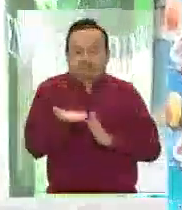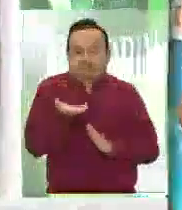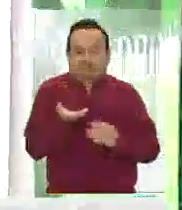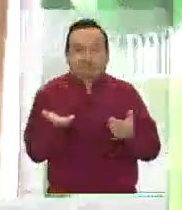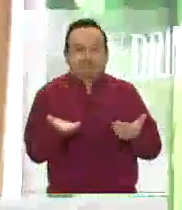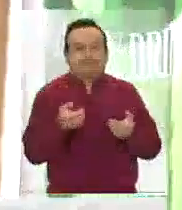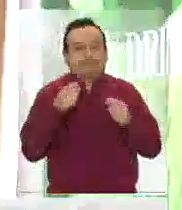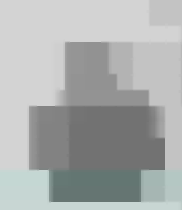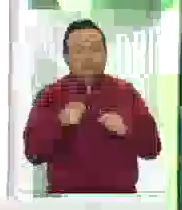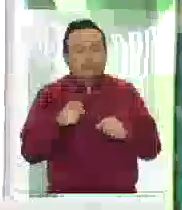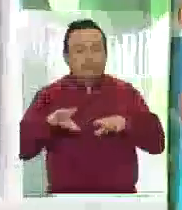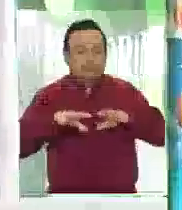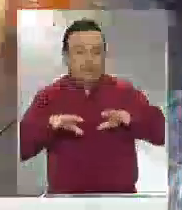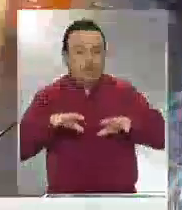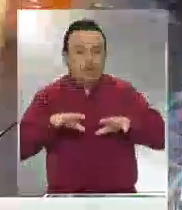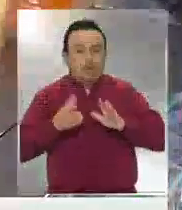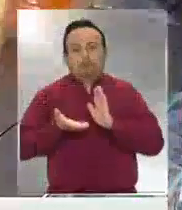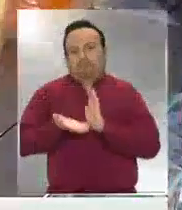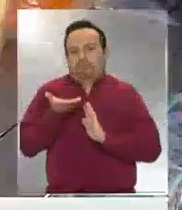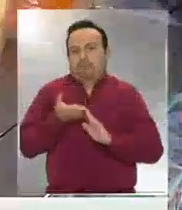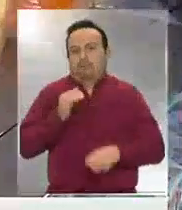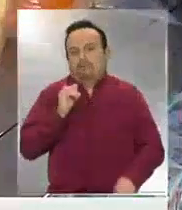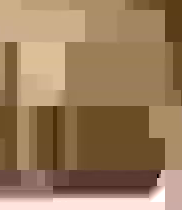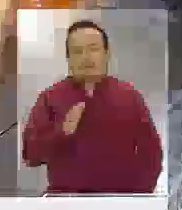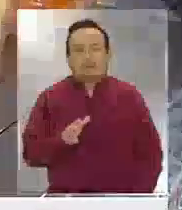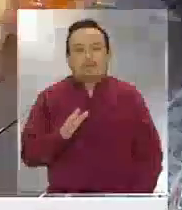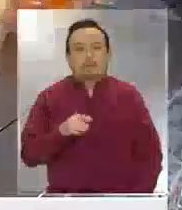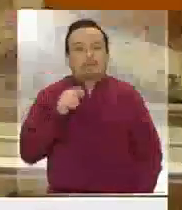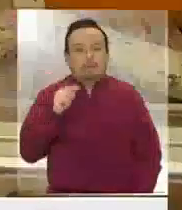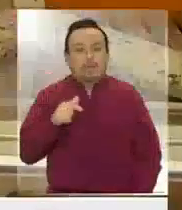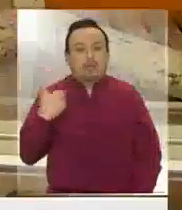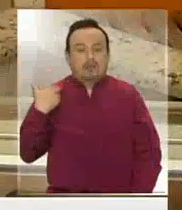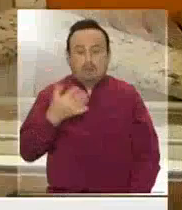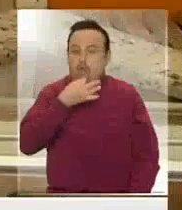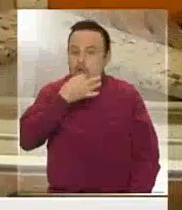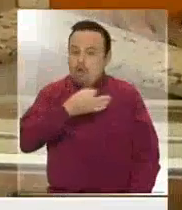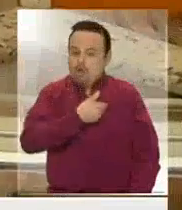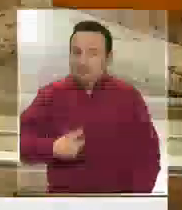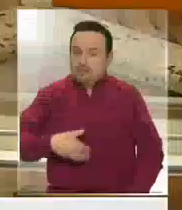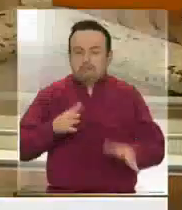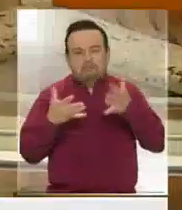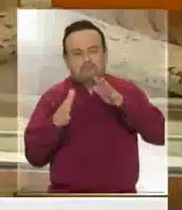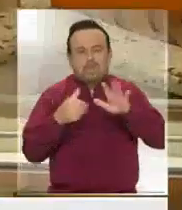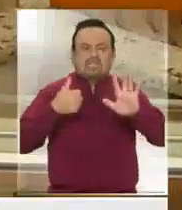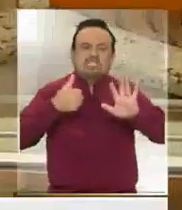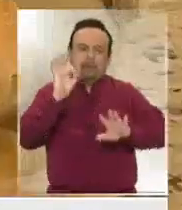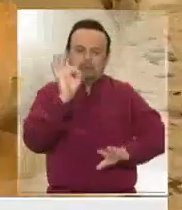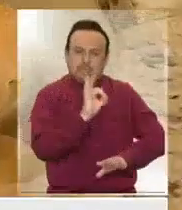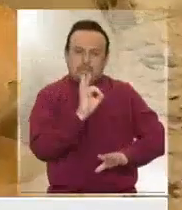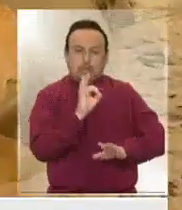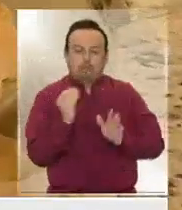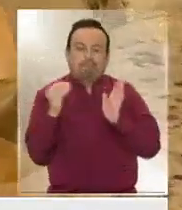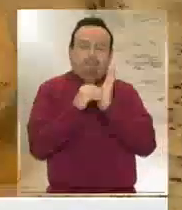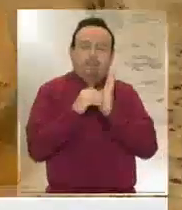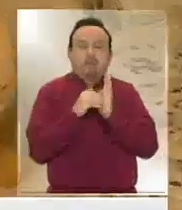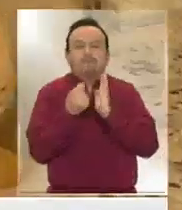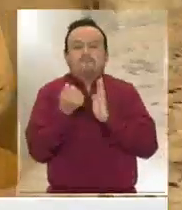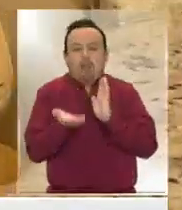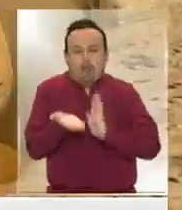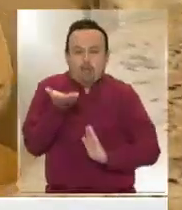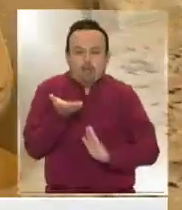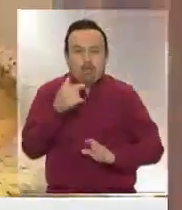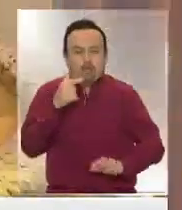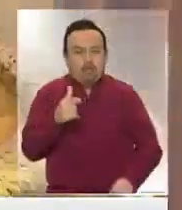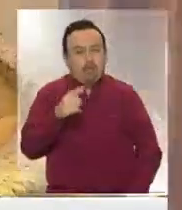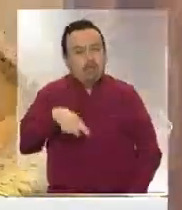Pero las cosas han subido harto. En última instancia, desde el gobierno estimaron un 6% más en su precio, tomando en cuenta